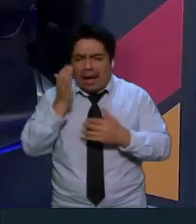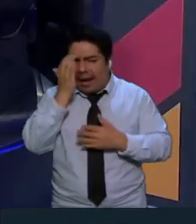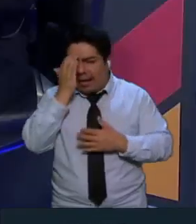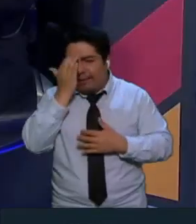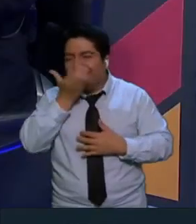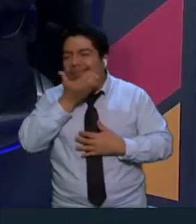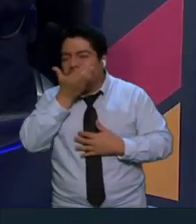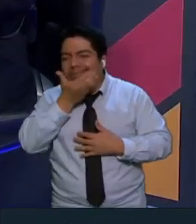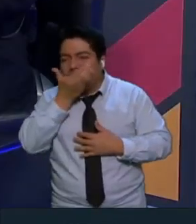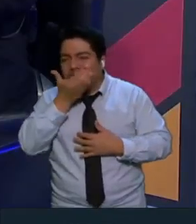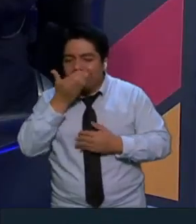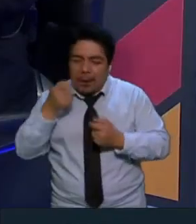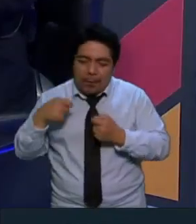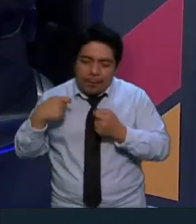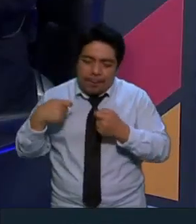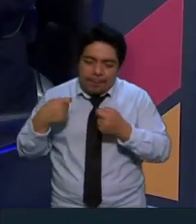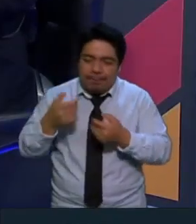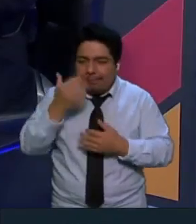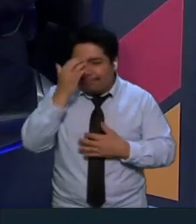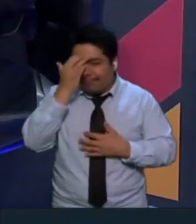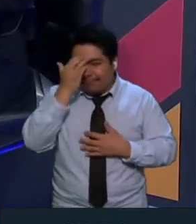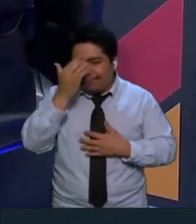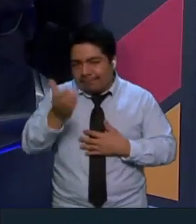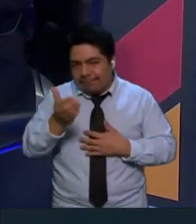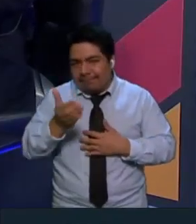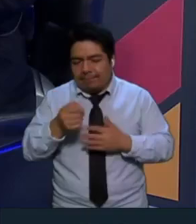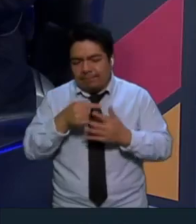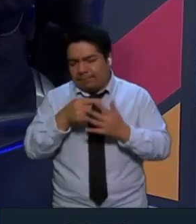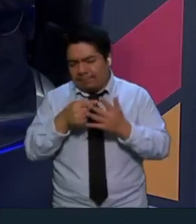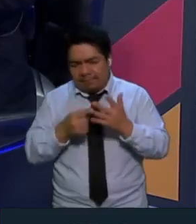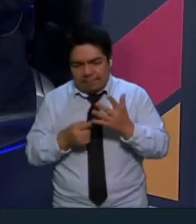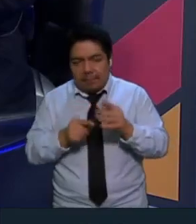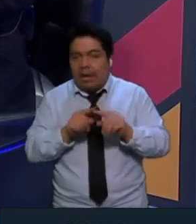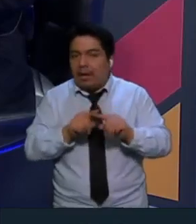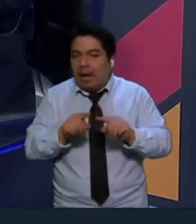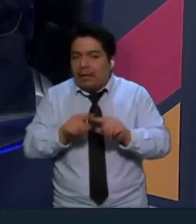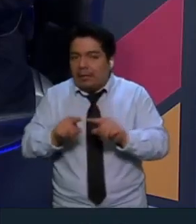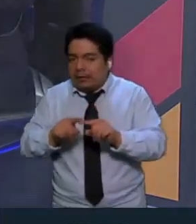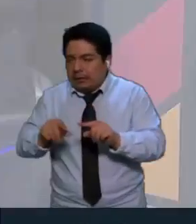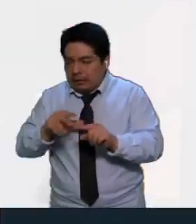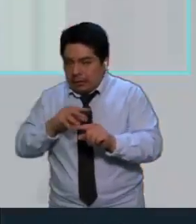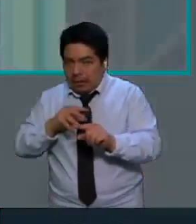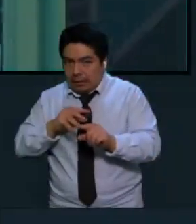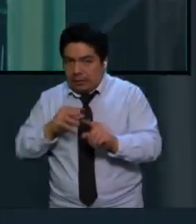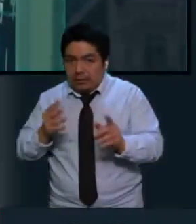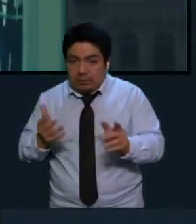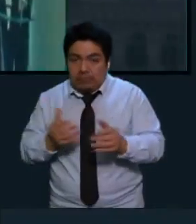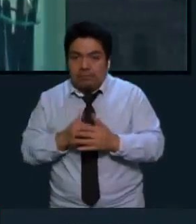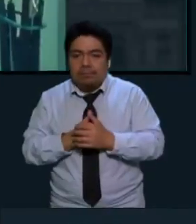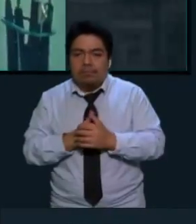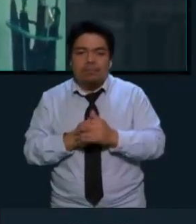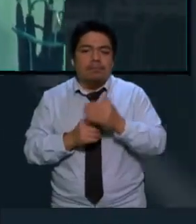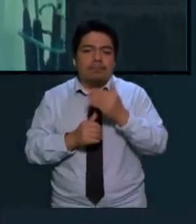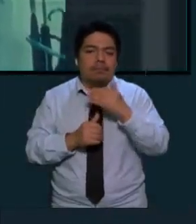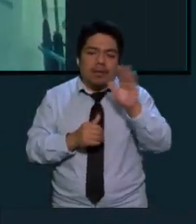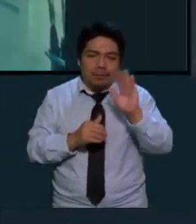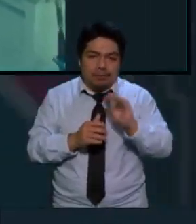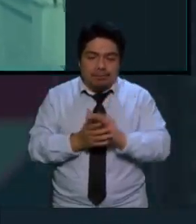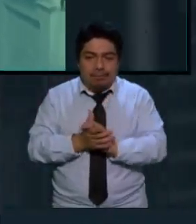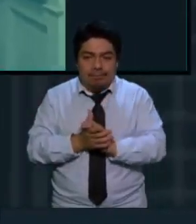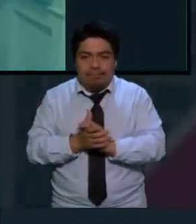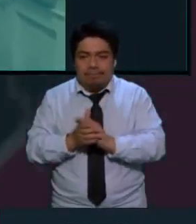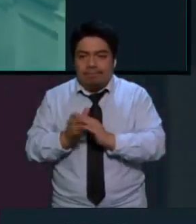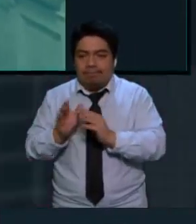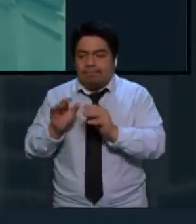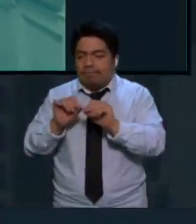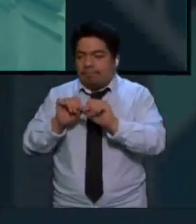nuestra educación, ¿no? Y que se han hecho un montón de versiones. Bueno, ahí están